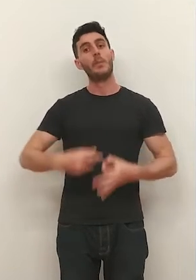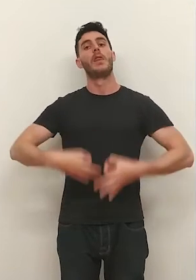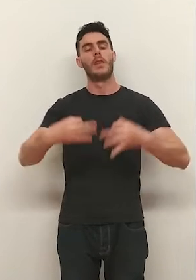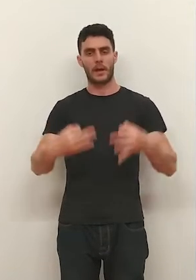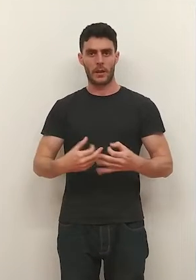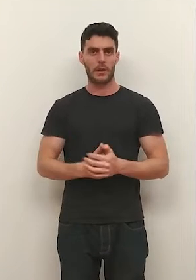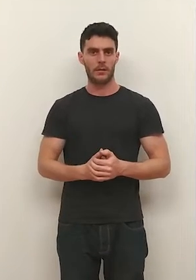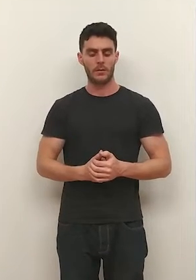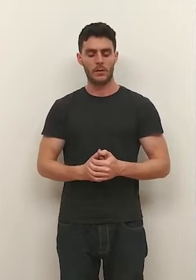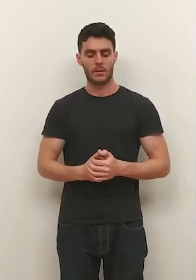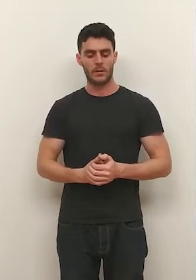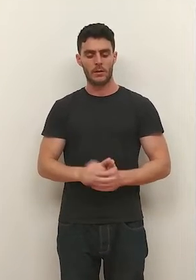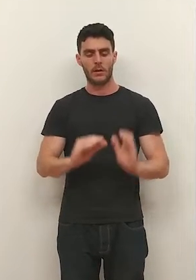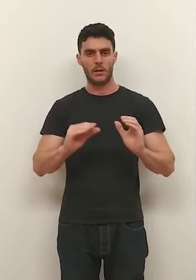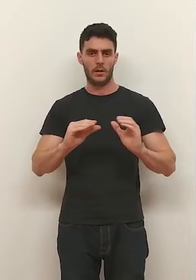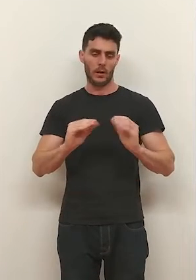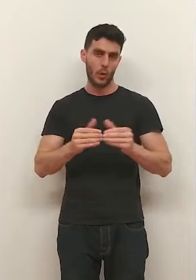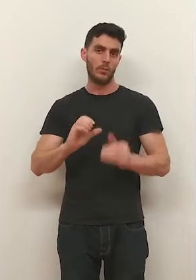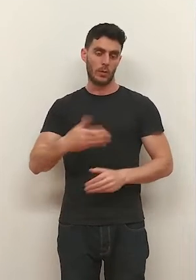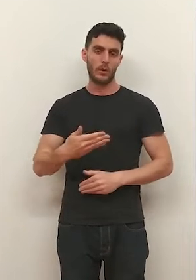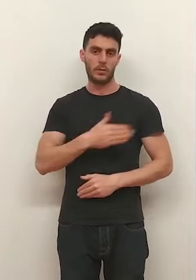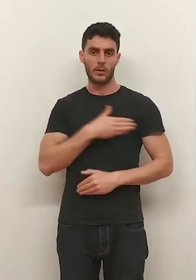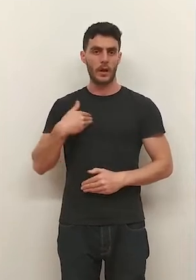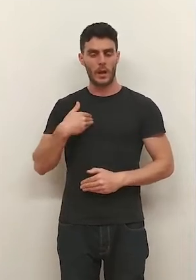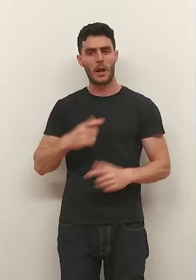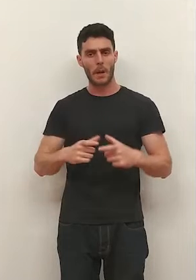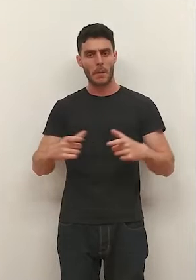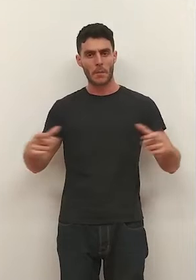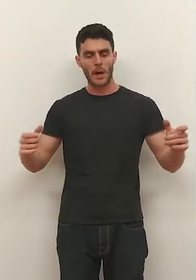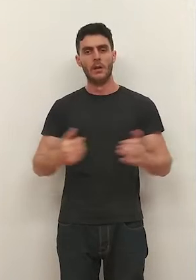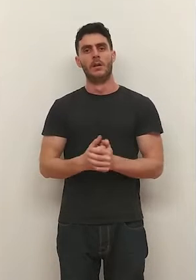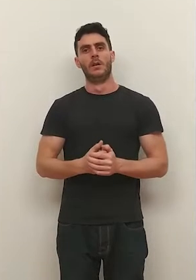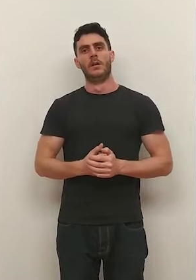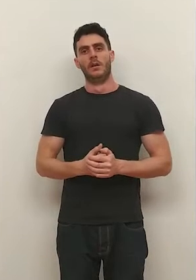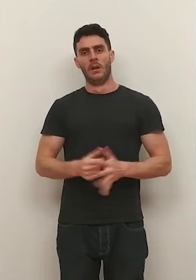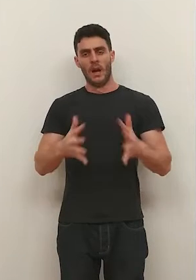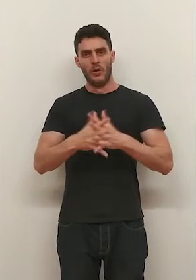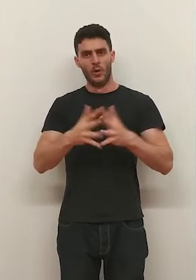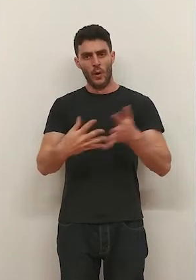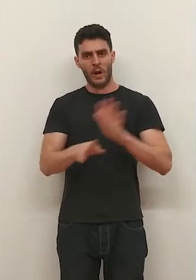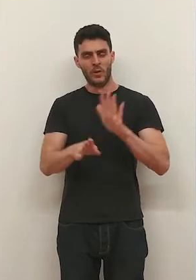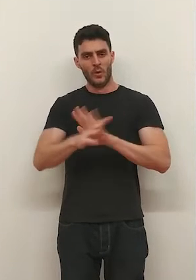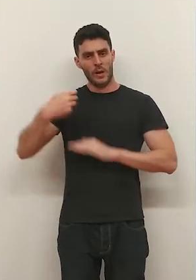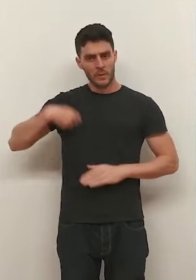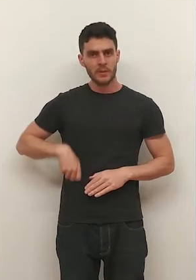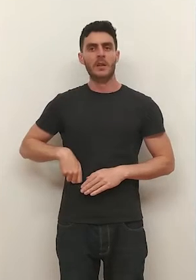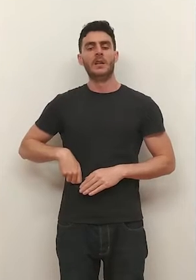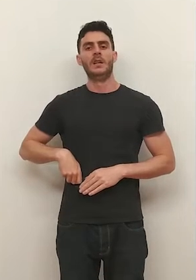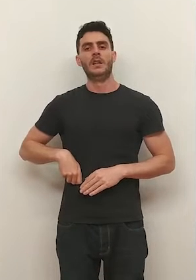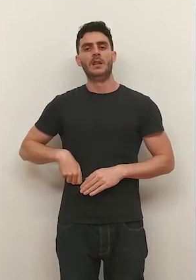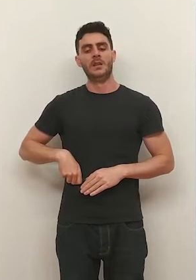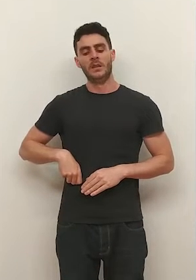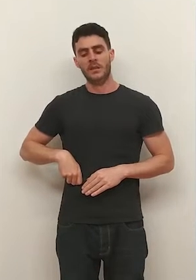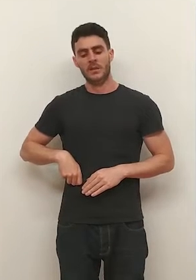cierta certeza de que el club quiere seguir creciendo, seguir estructurando de una manera profesional